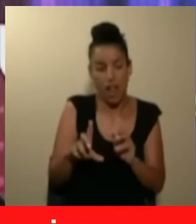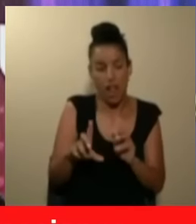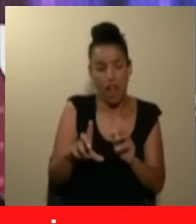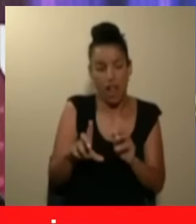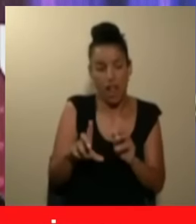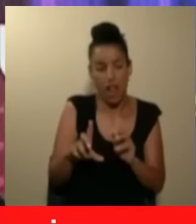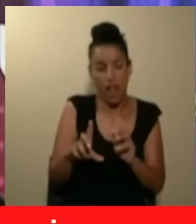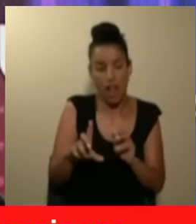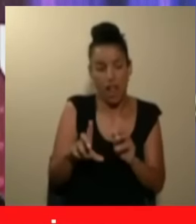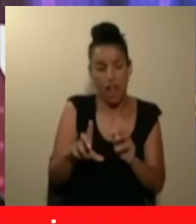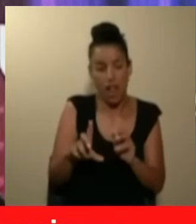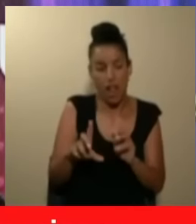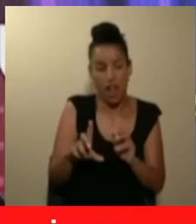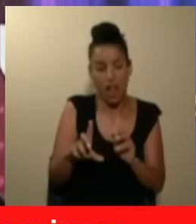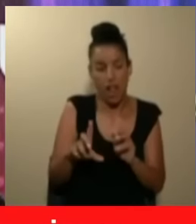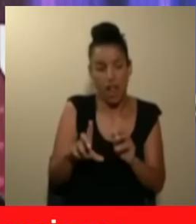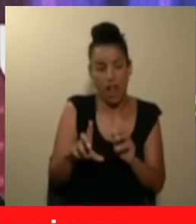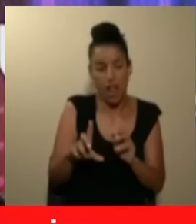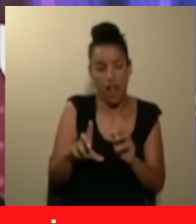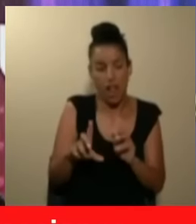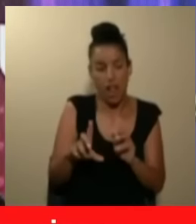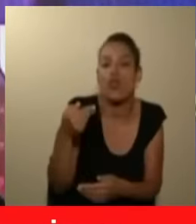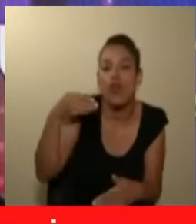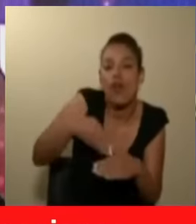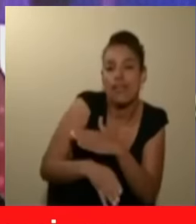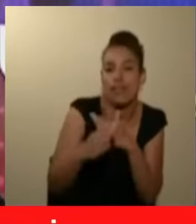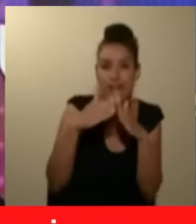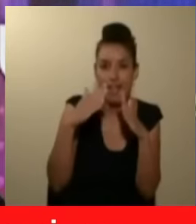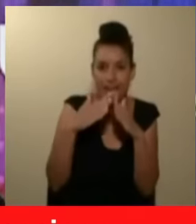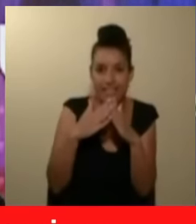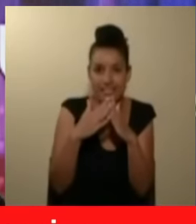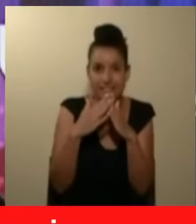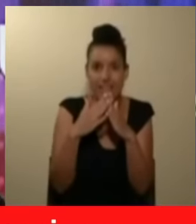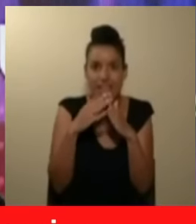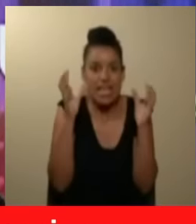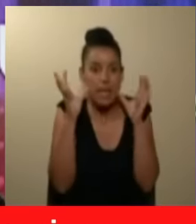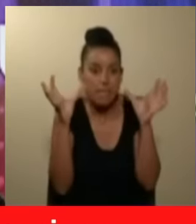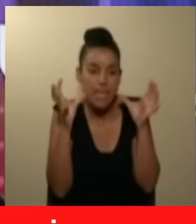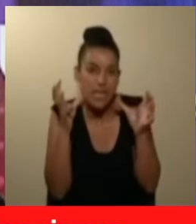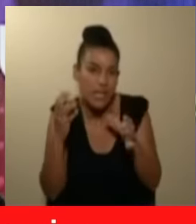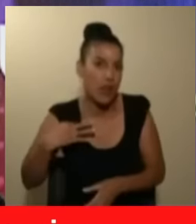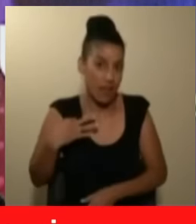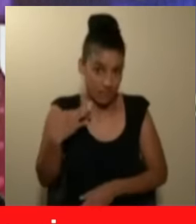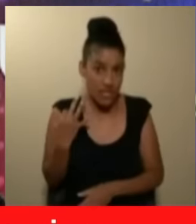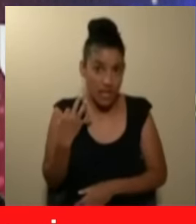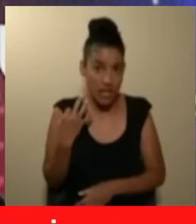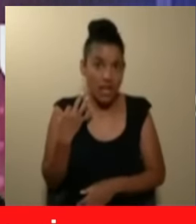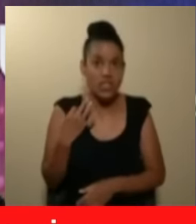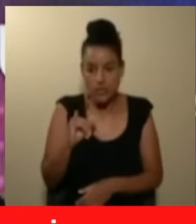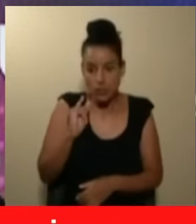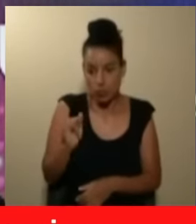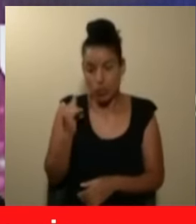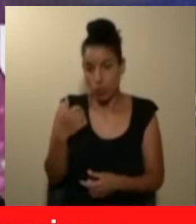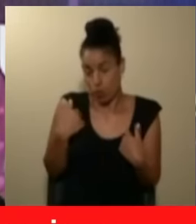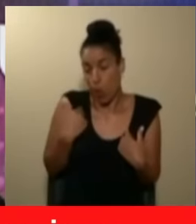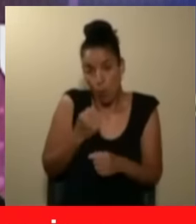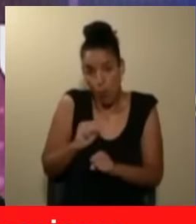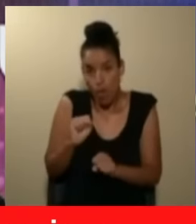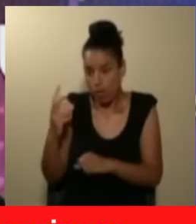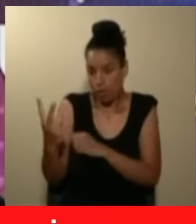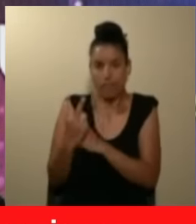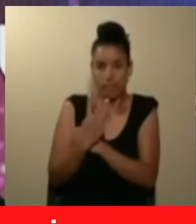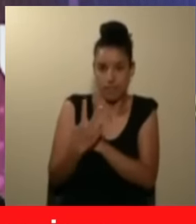y hay riesgo de vida y hay riesgo de agresión física, tiene que aplicarse la legítima defensa. La LUC lo que agrega es que se aplique